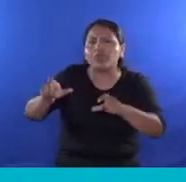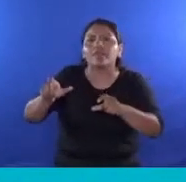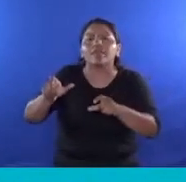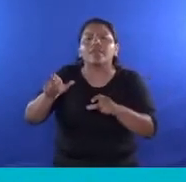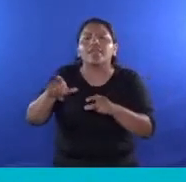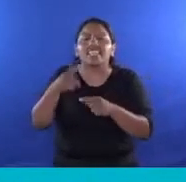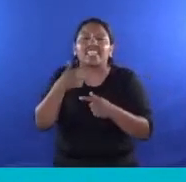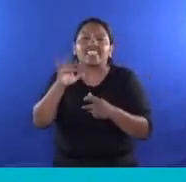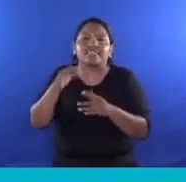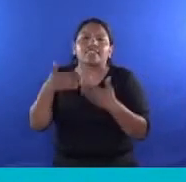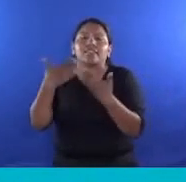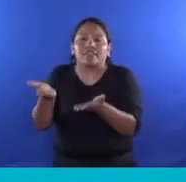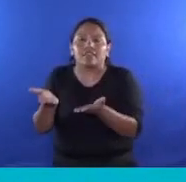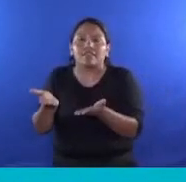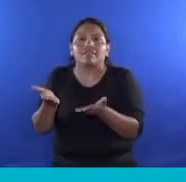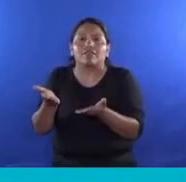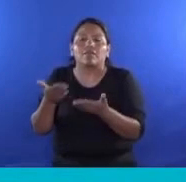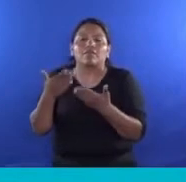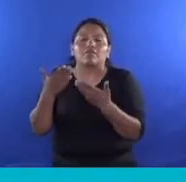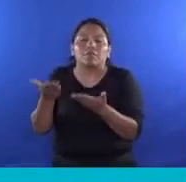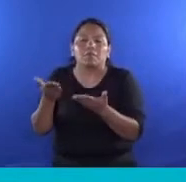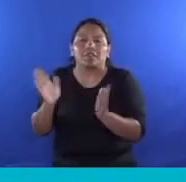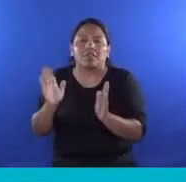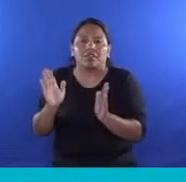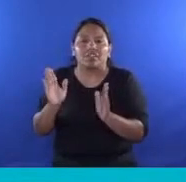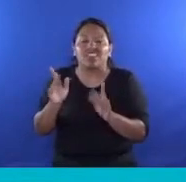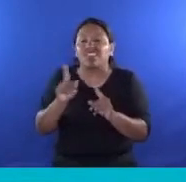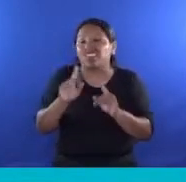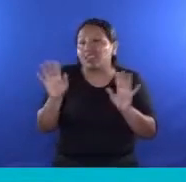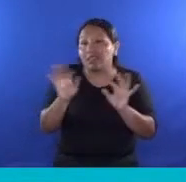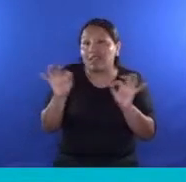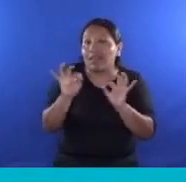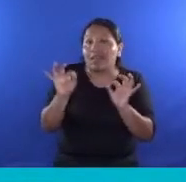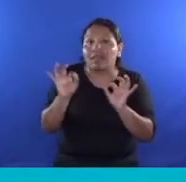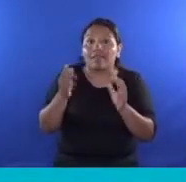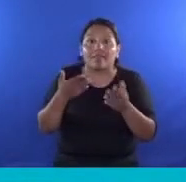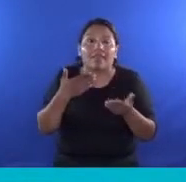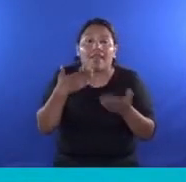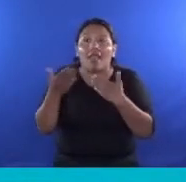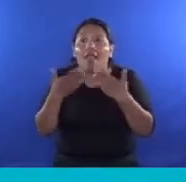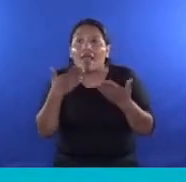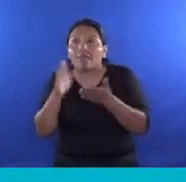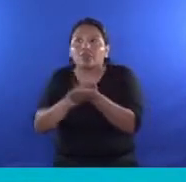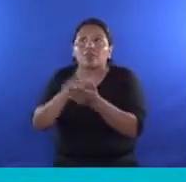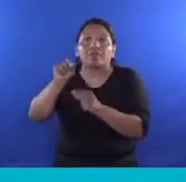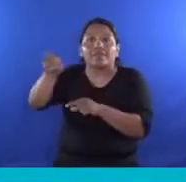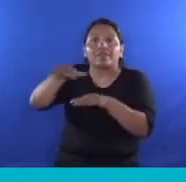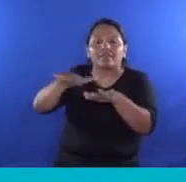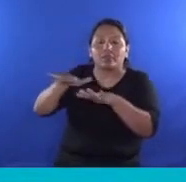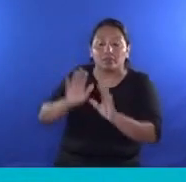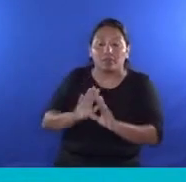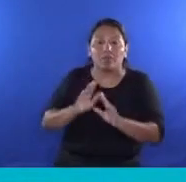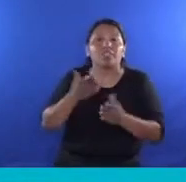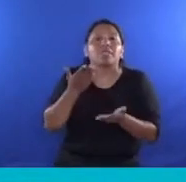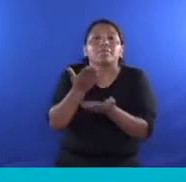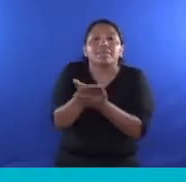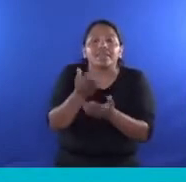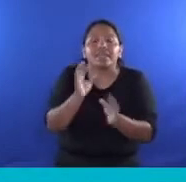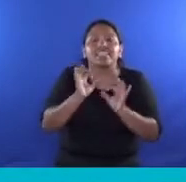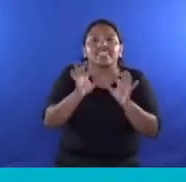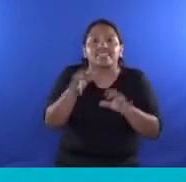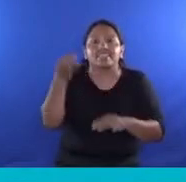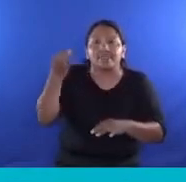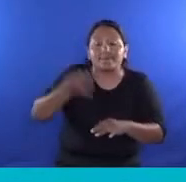privilegio, que son los fueros parlamentarios. Y nadie habla de esa situación, porque ante cada licencia extraordinaria que